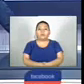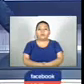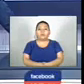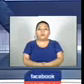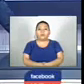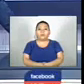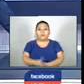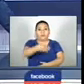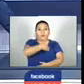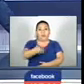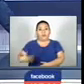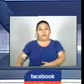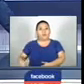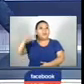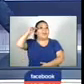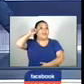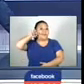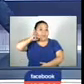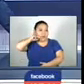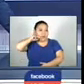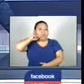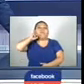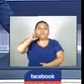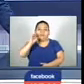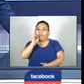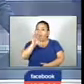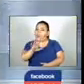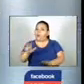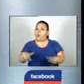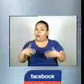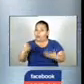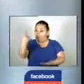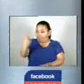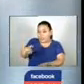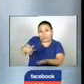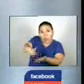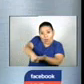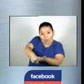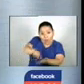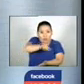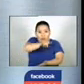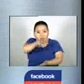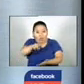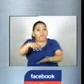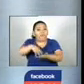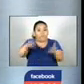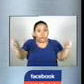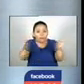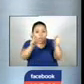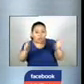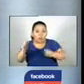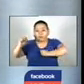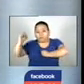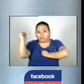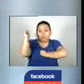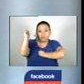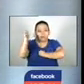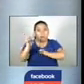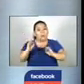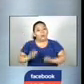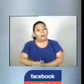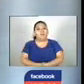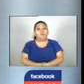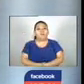Bien, y el presidente de la República, Nayib Bukele, ha reiterado que los alcaldes que realicen fiestas patronales, carnavales, mítines o